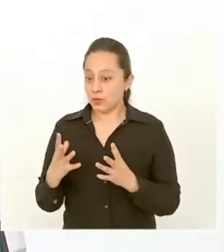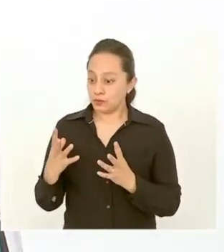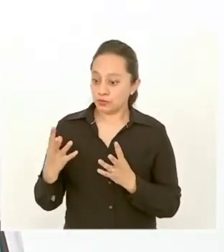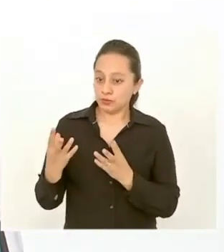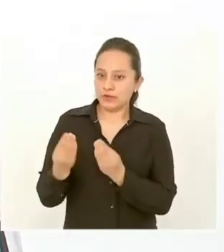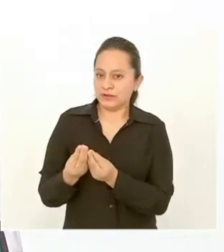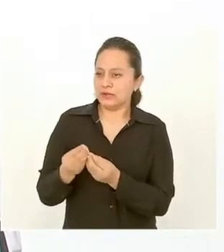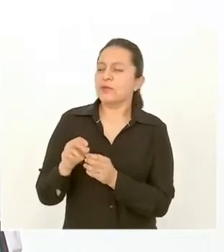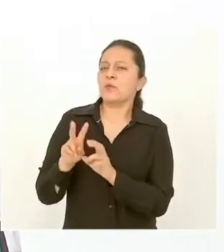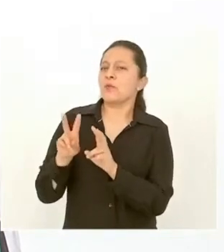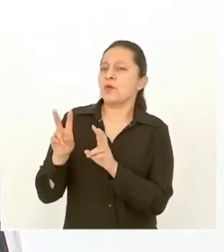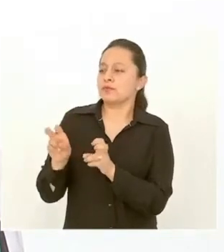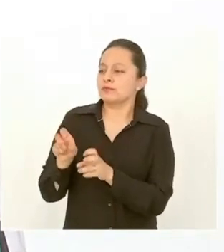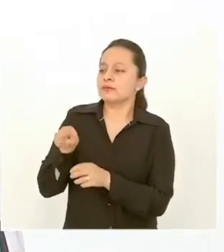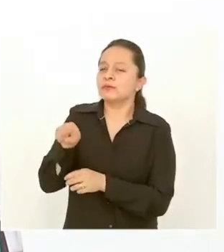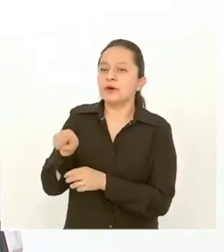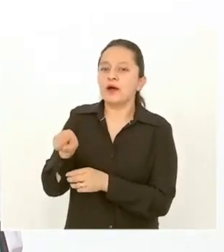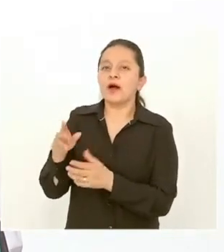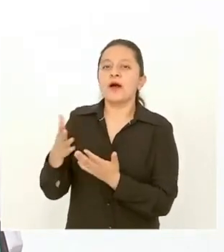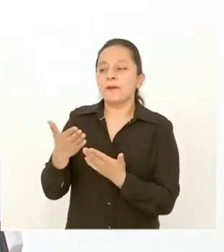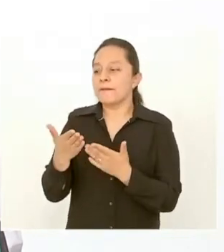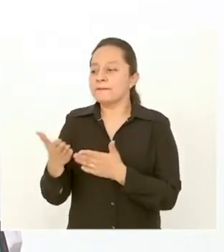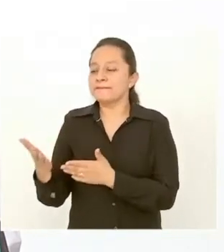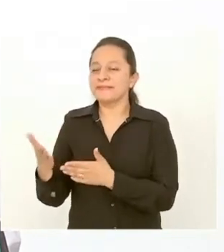es un término taurino